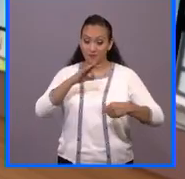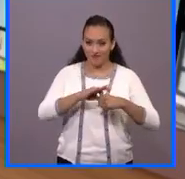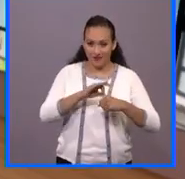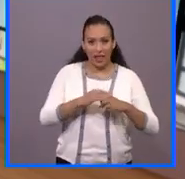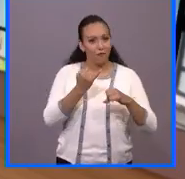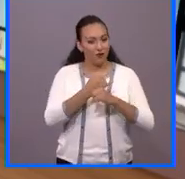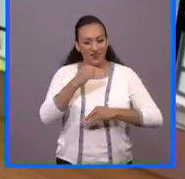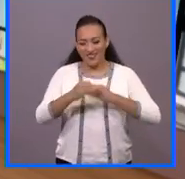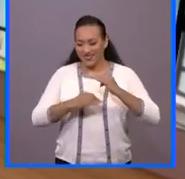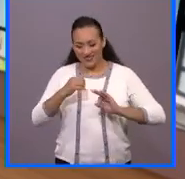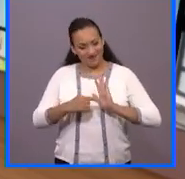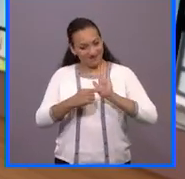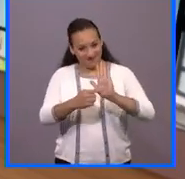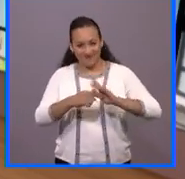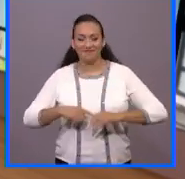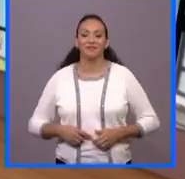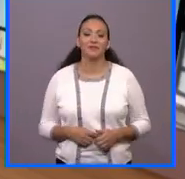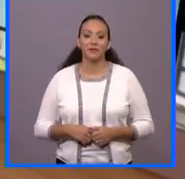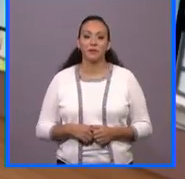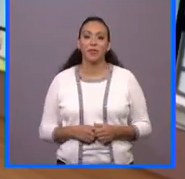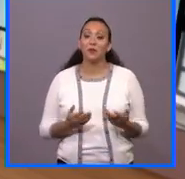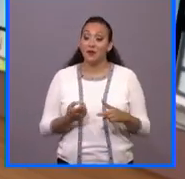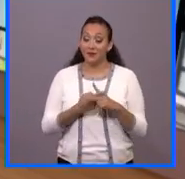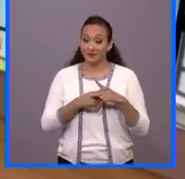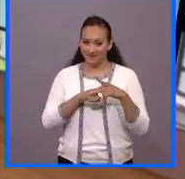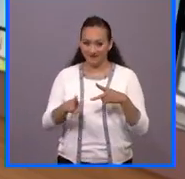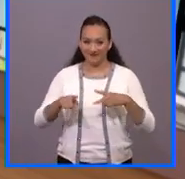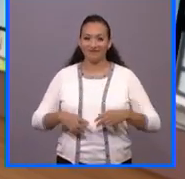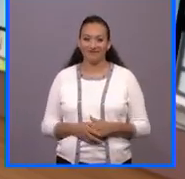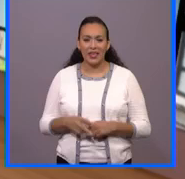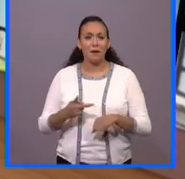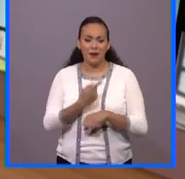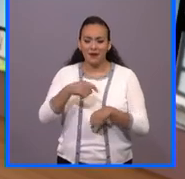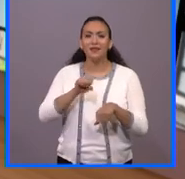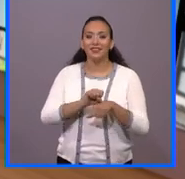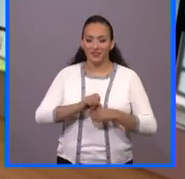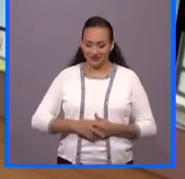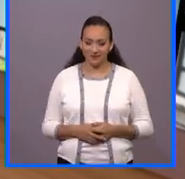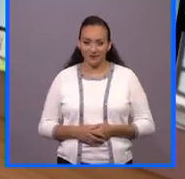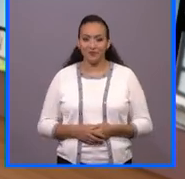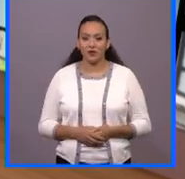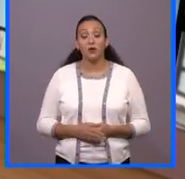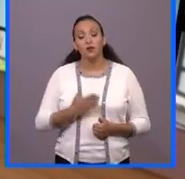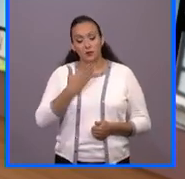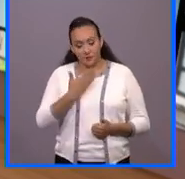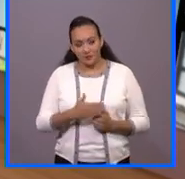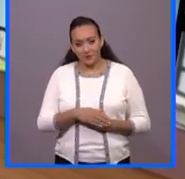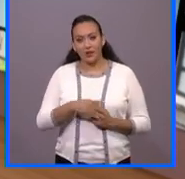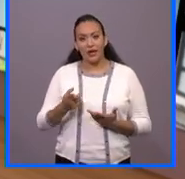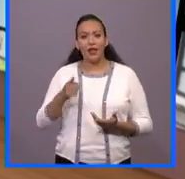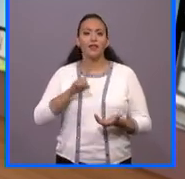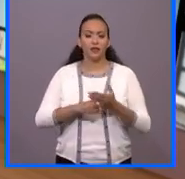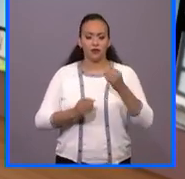y órganos jurisdiccionales federales. Vámonos así con toda la información. Esta semana el Pleno